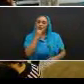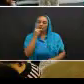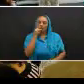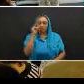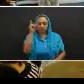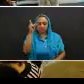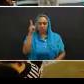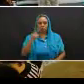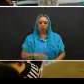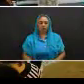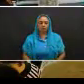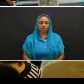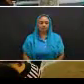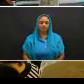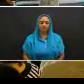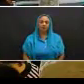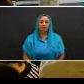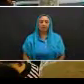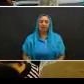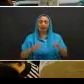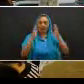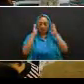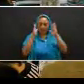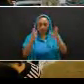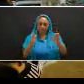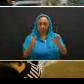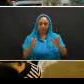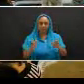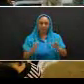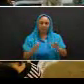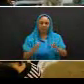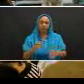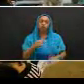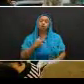gloria a Dios, me atienden a mi hermano, por favor.